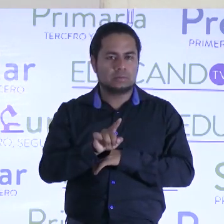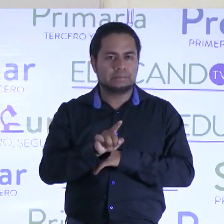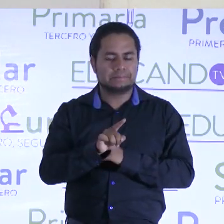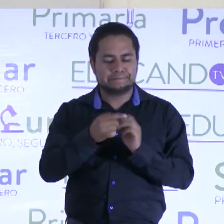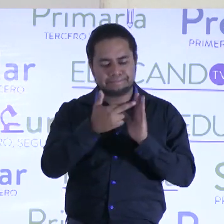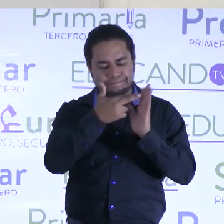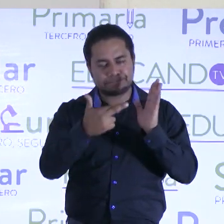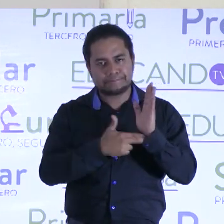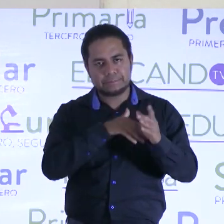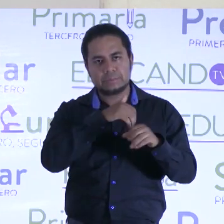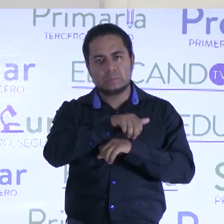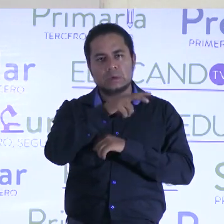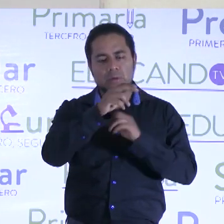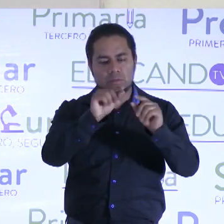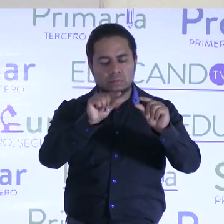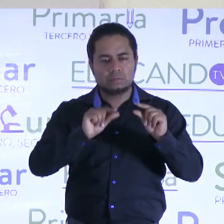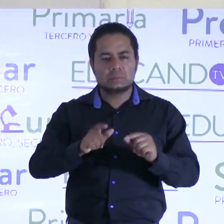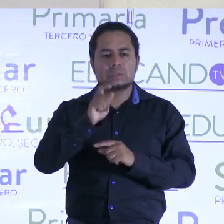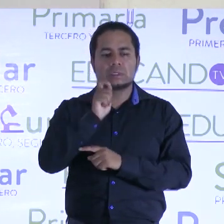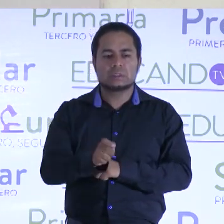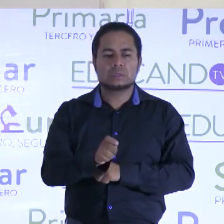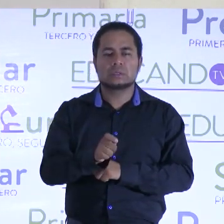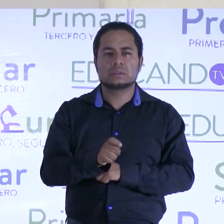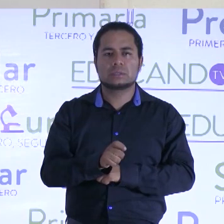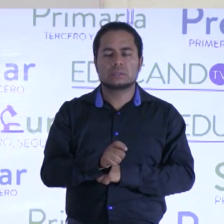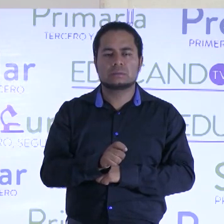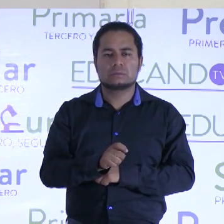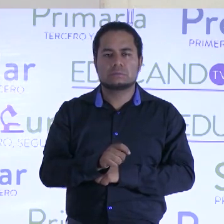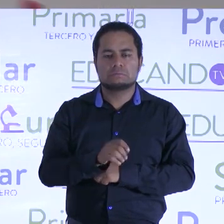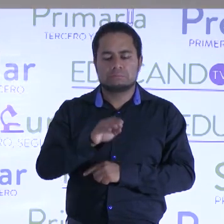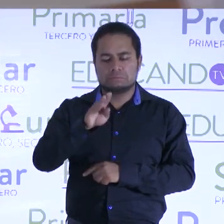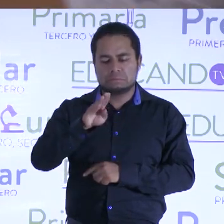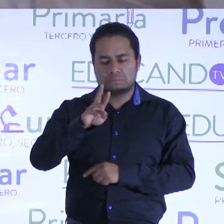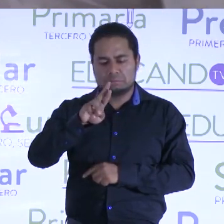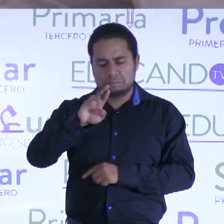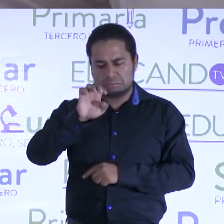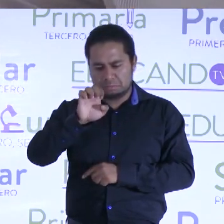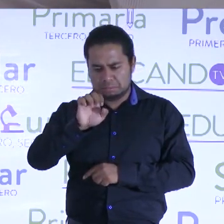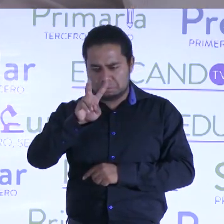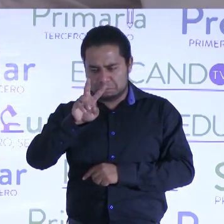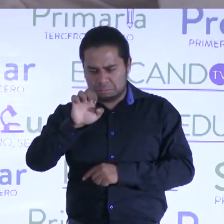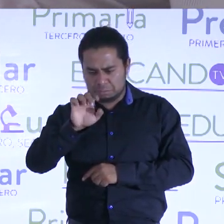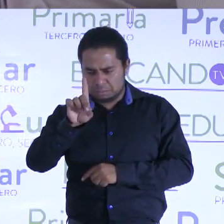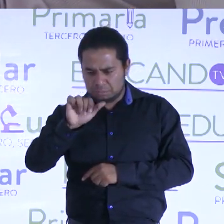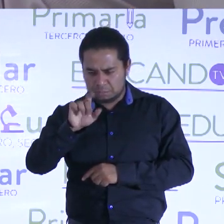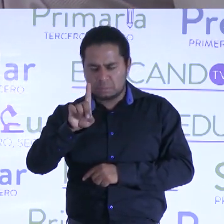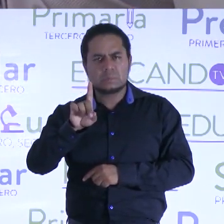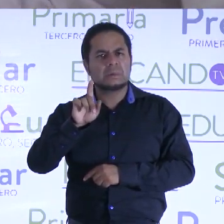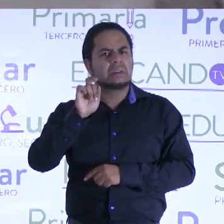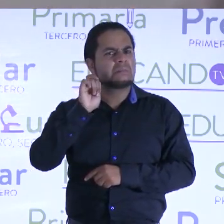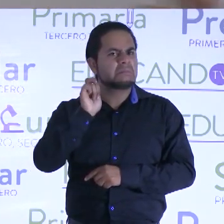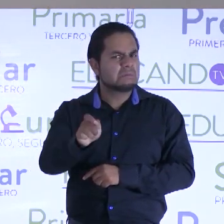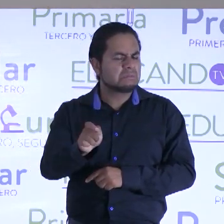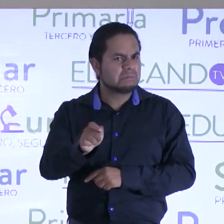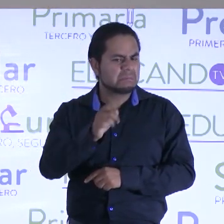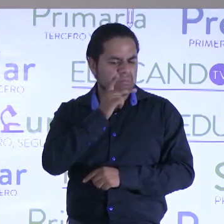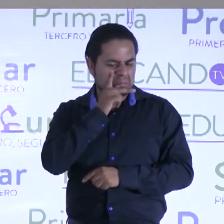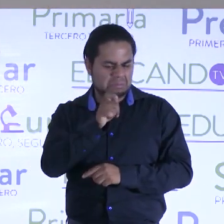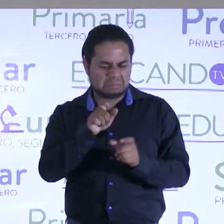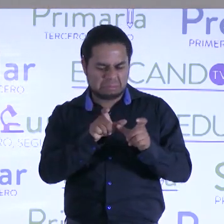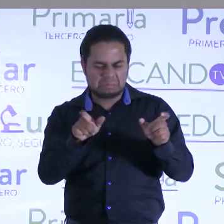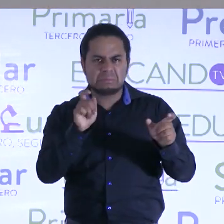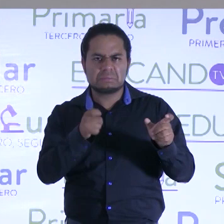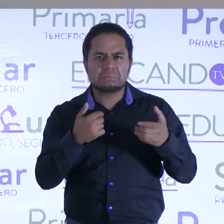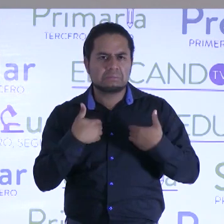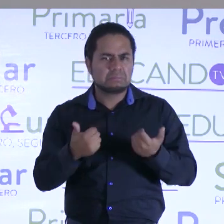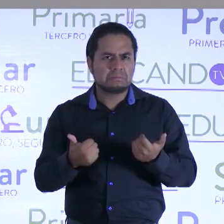regla número 1. La número 2 habla de la brevedad. ¿A qué nos